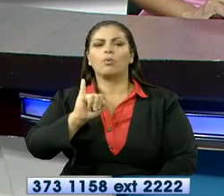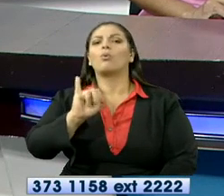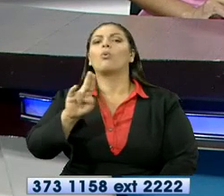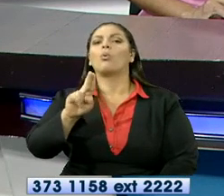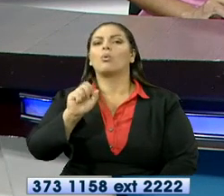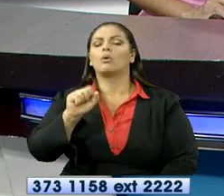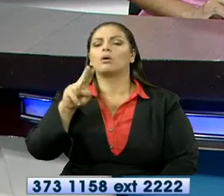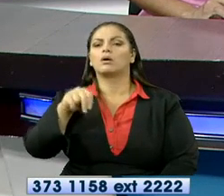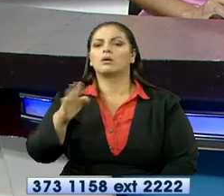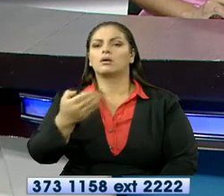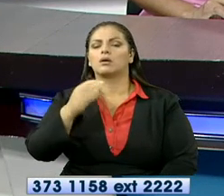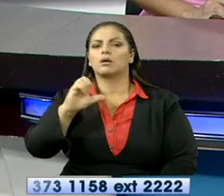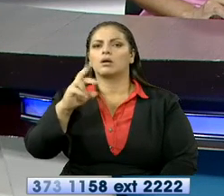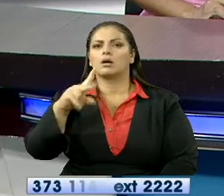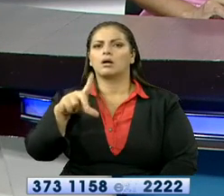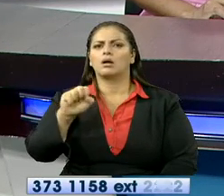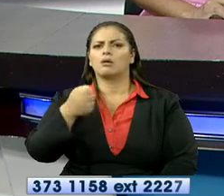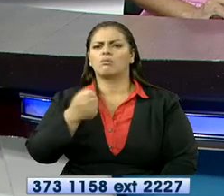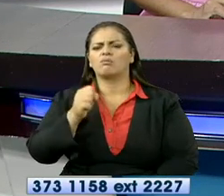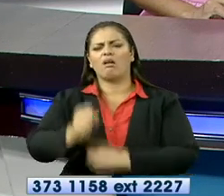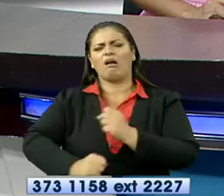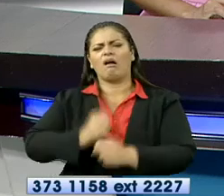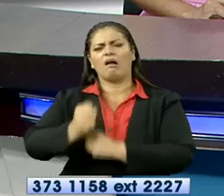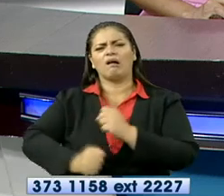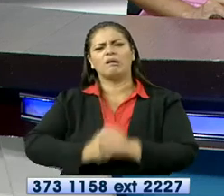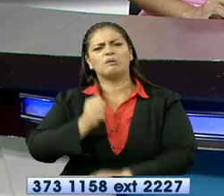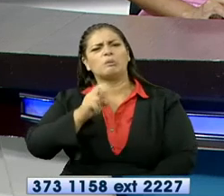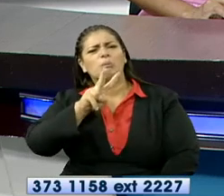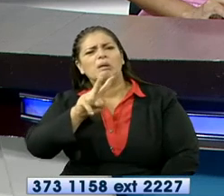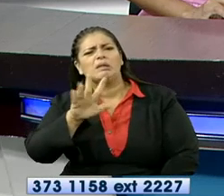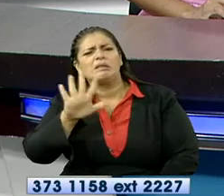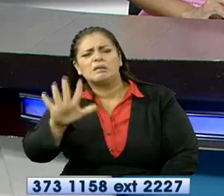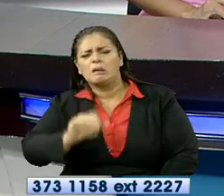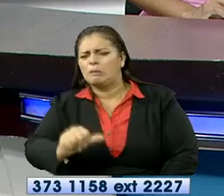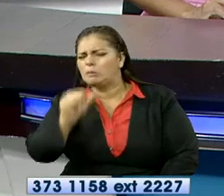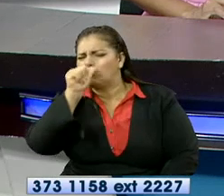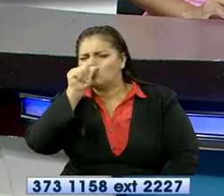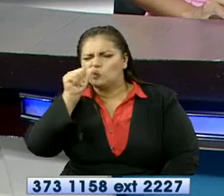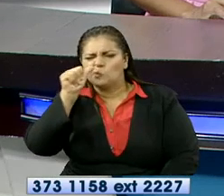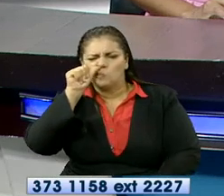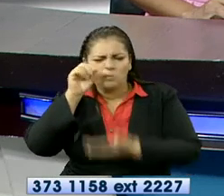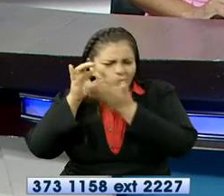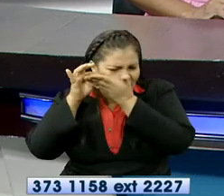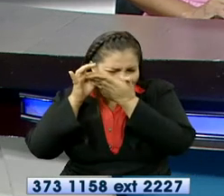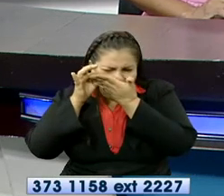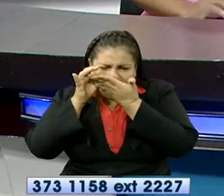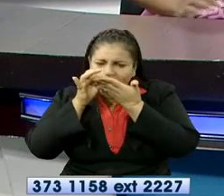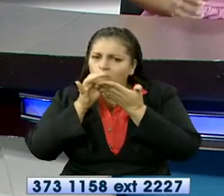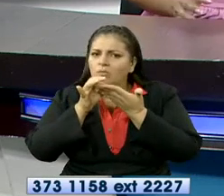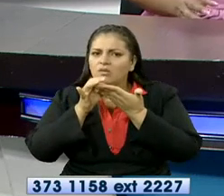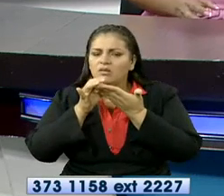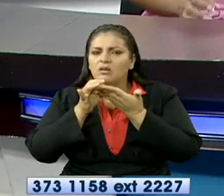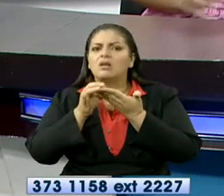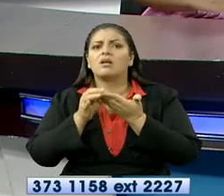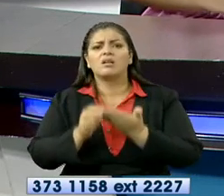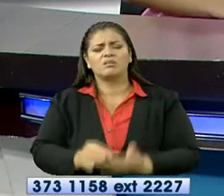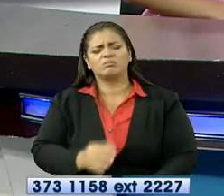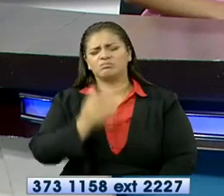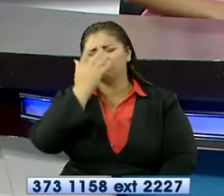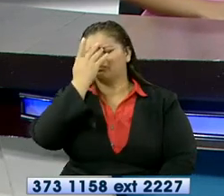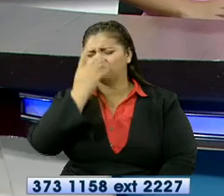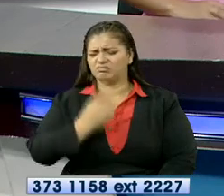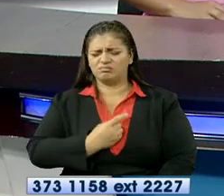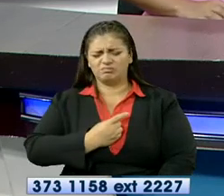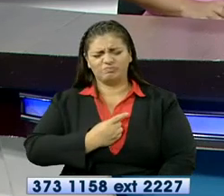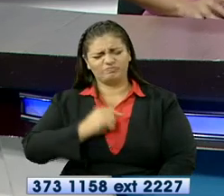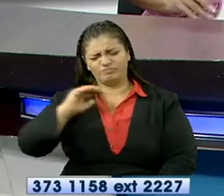años consumió drogas y que clamaba por ayuda para dejar su adicción. Él ya inició un tratamiento. El Ministerio de Salud acogió su